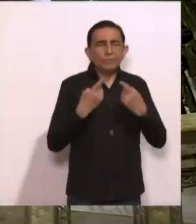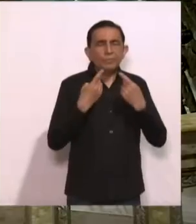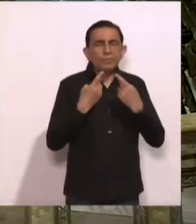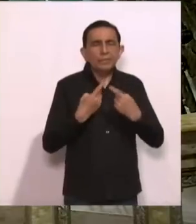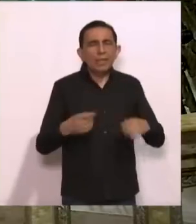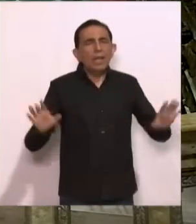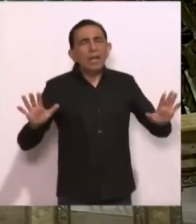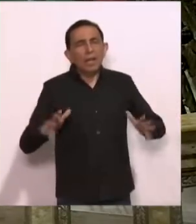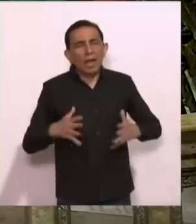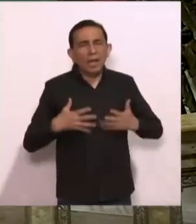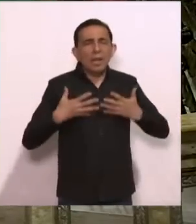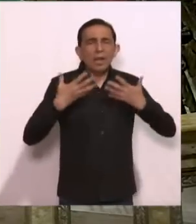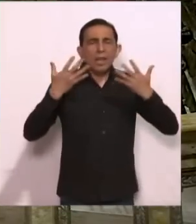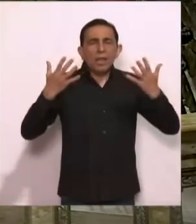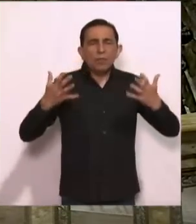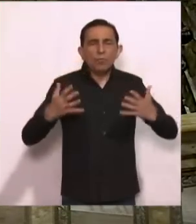Aleluya,